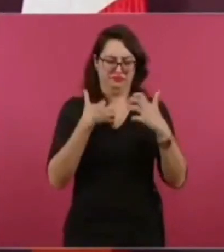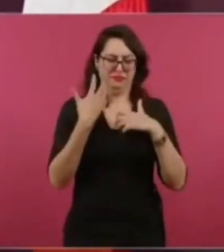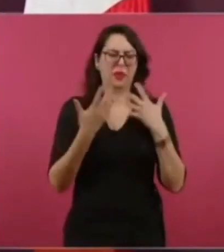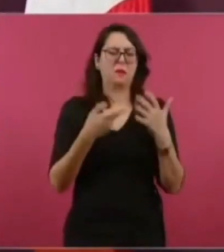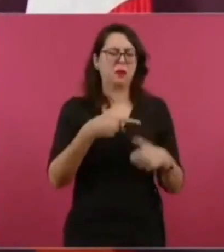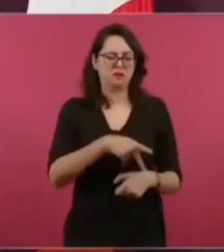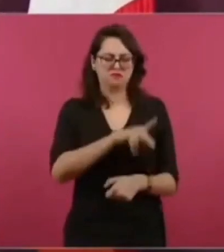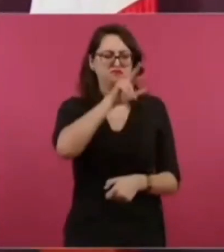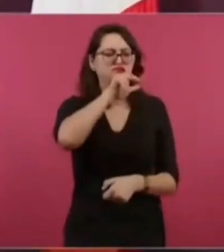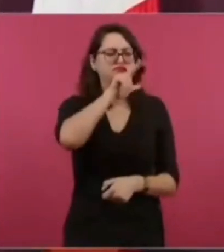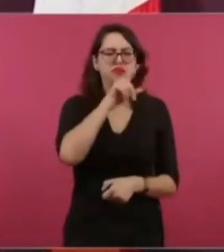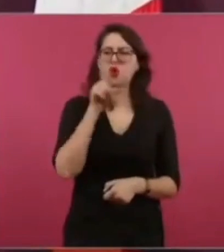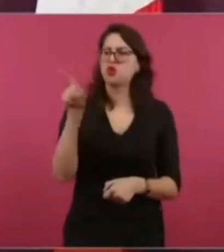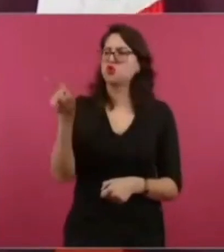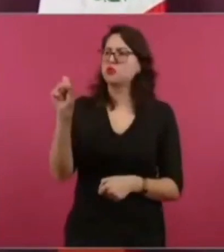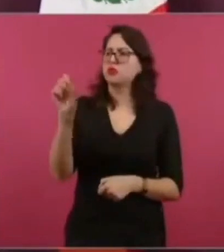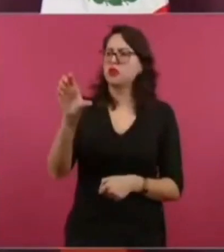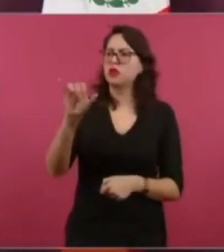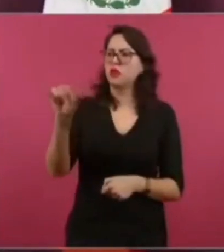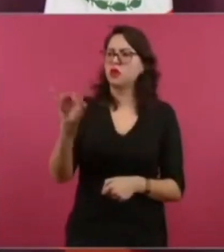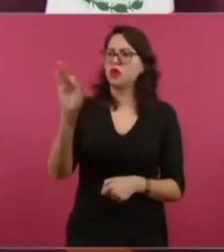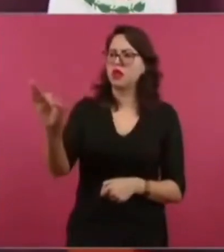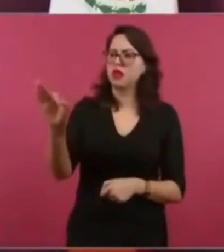yo iba a ser como no sé qué dirigente.